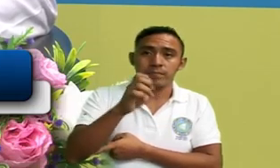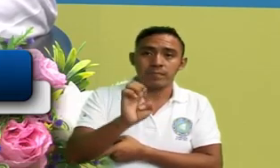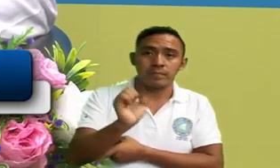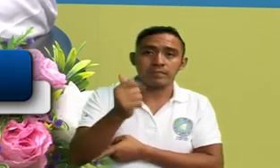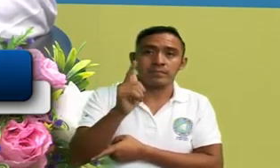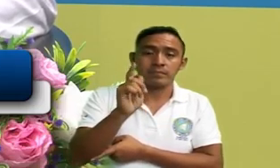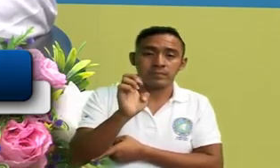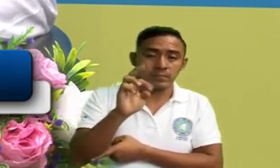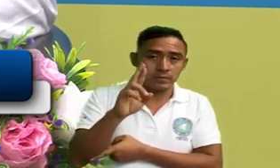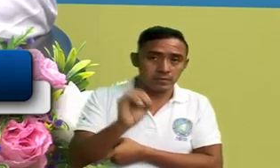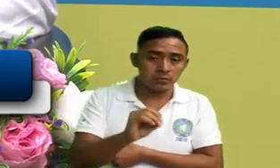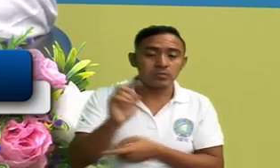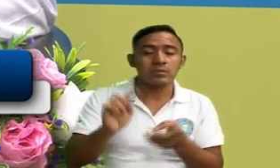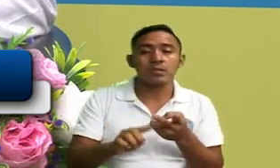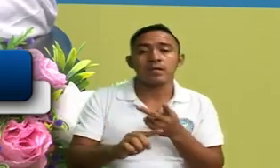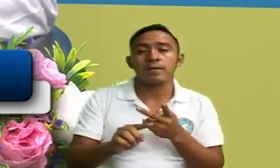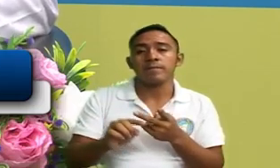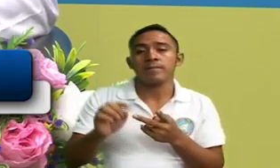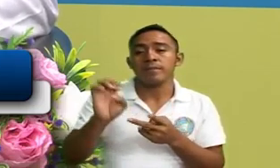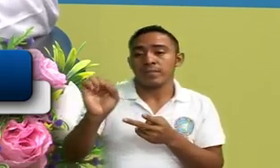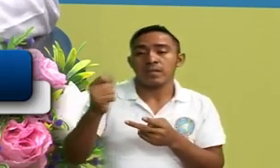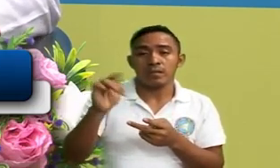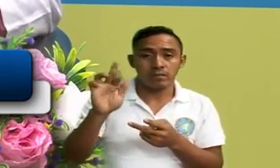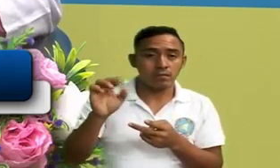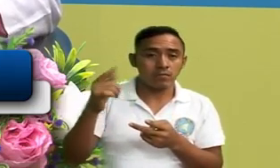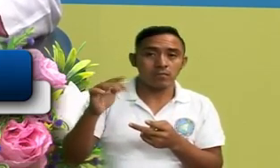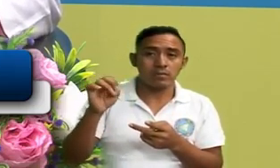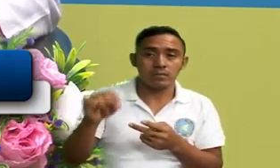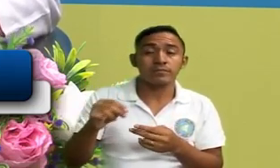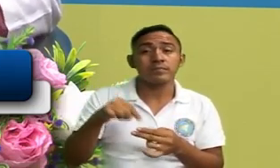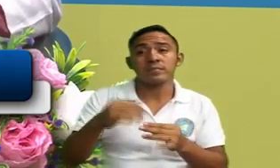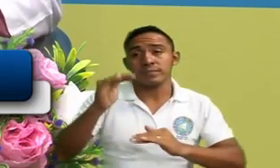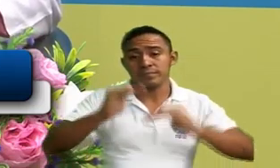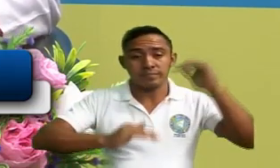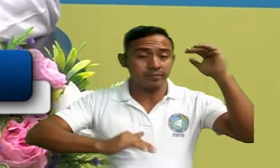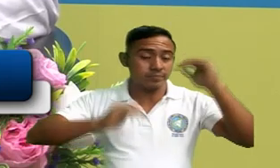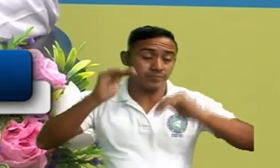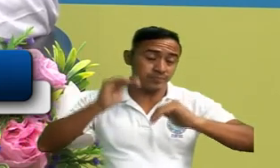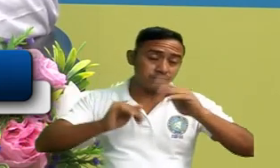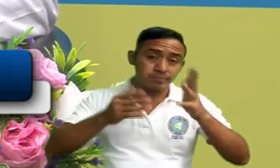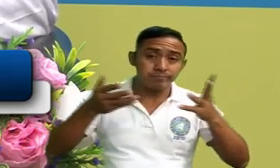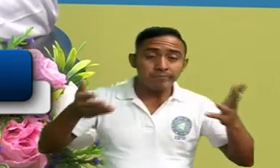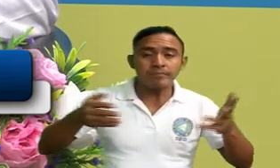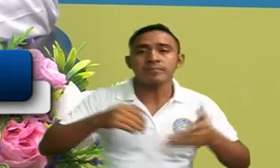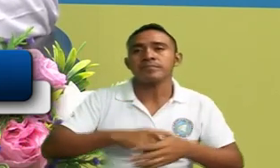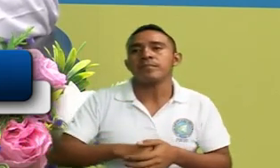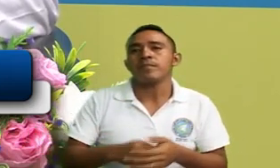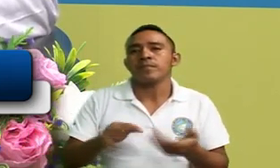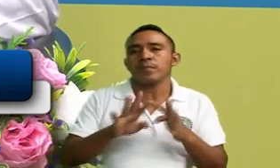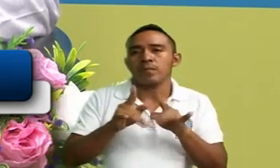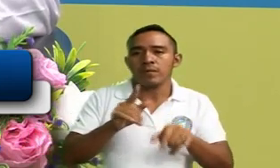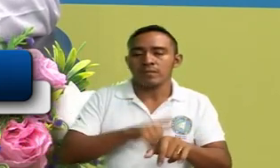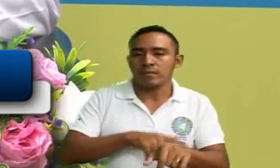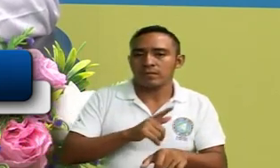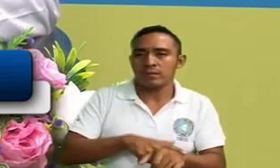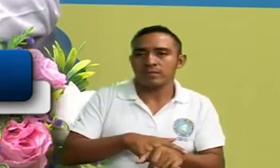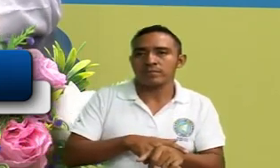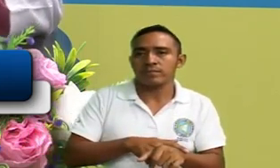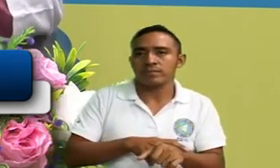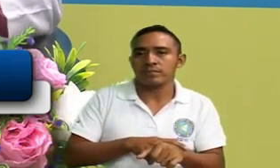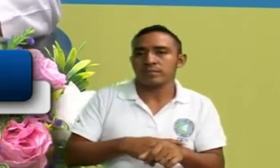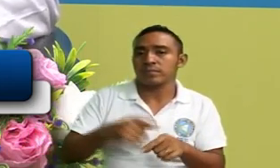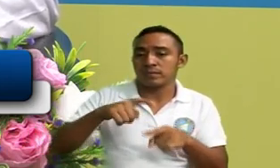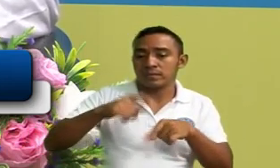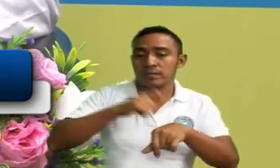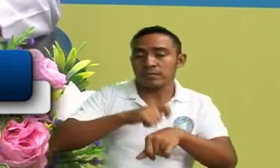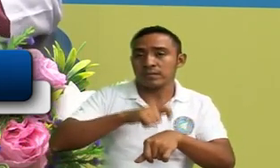hormonas que producen los ovarios. Y precisamente en eso coincide, que normalmente el periodo